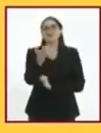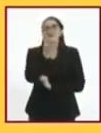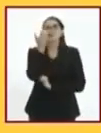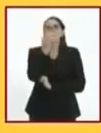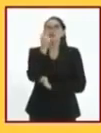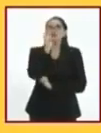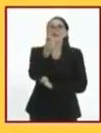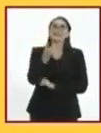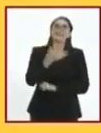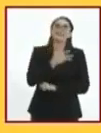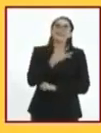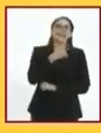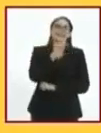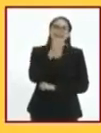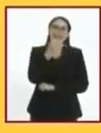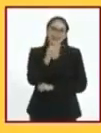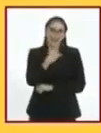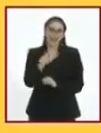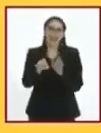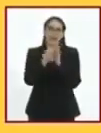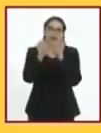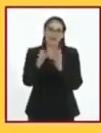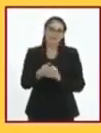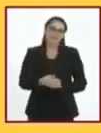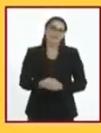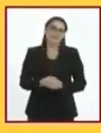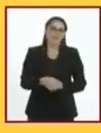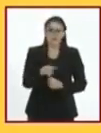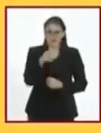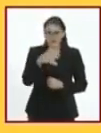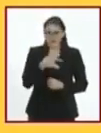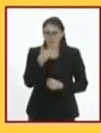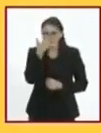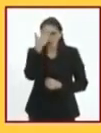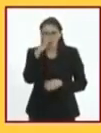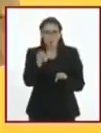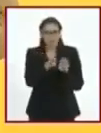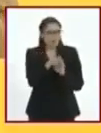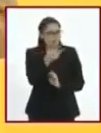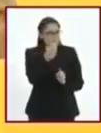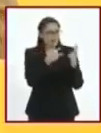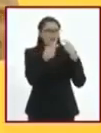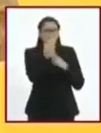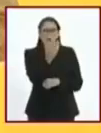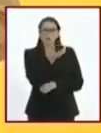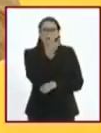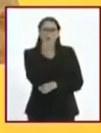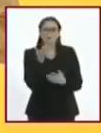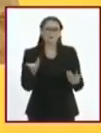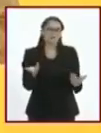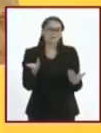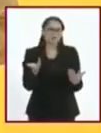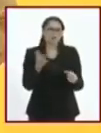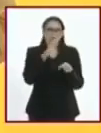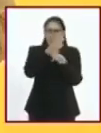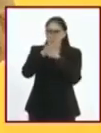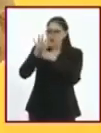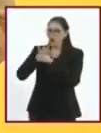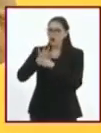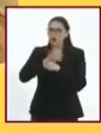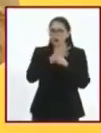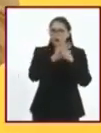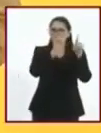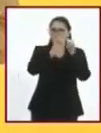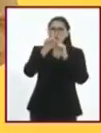hayamos participado en alguna, aunque quizá no tengamos muy claro cómo surgió. ¿Qué celebraciones son tradicionales en